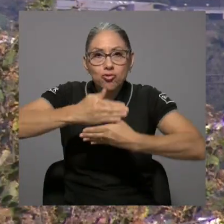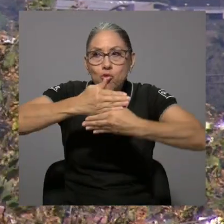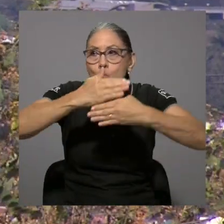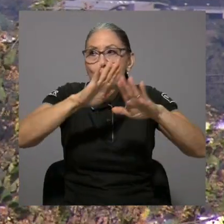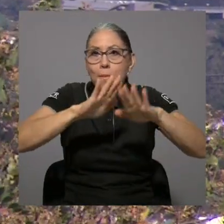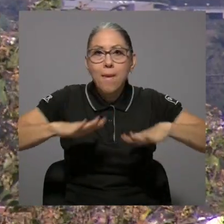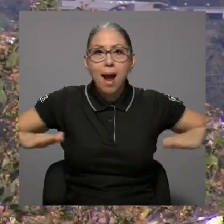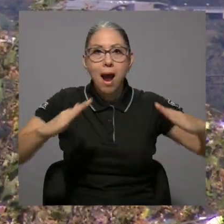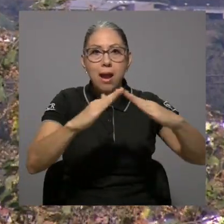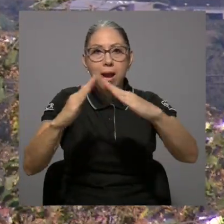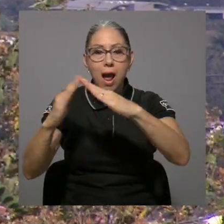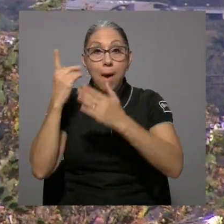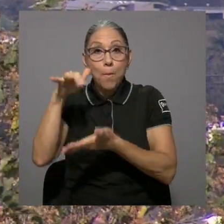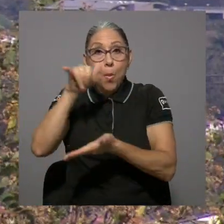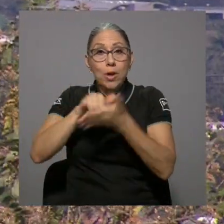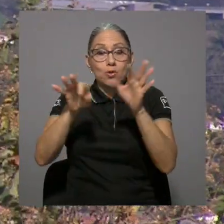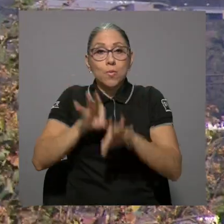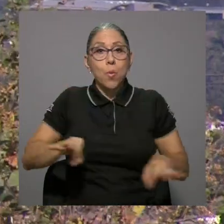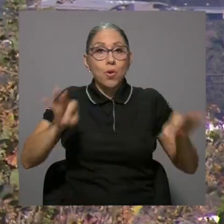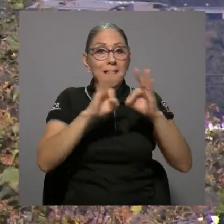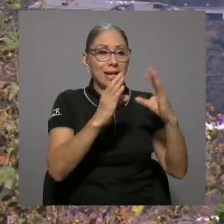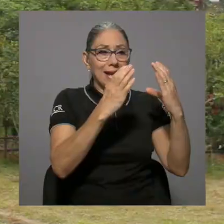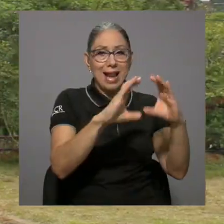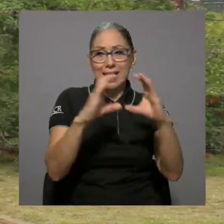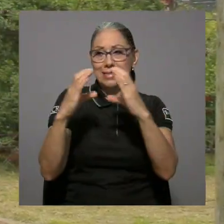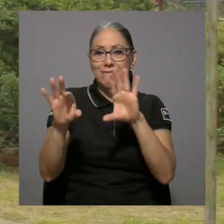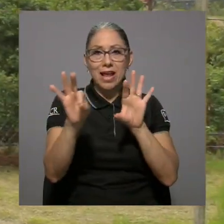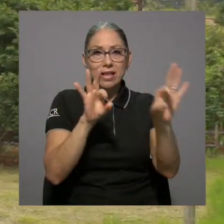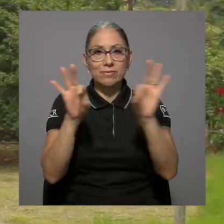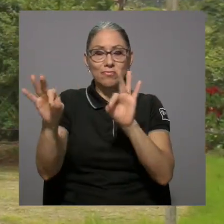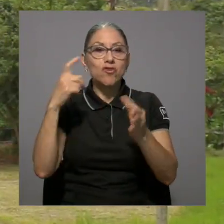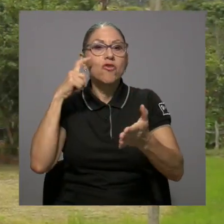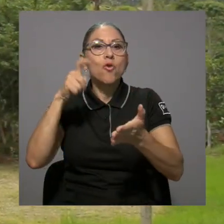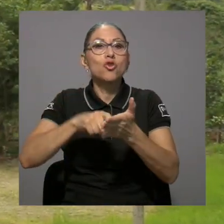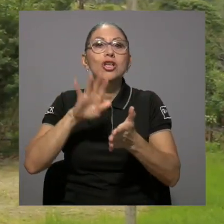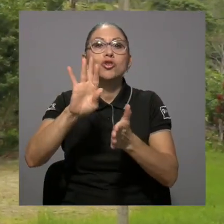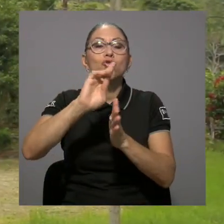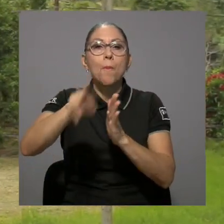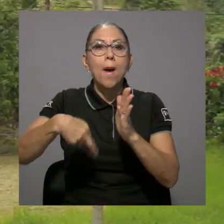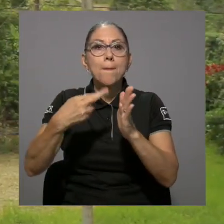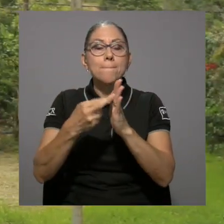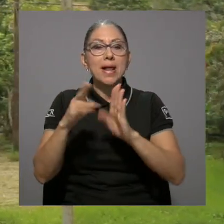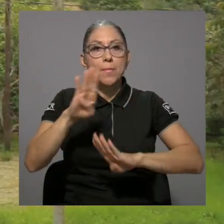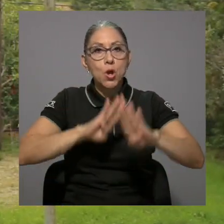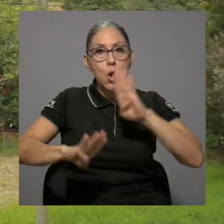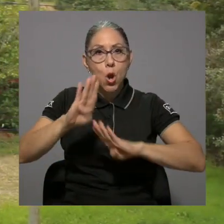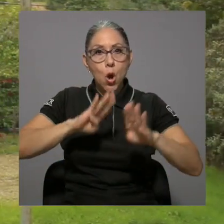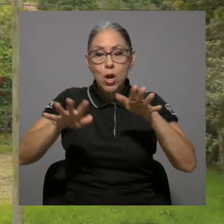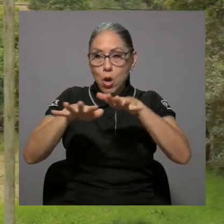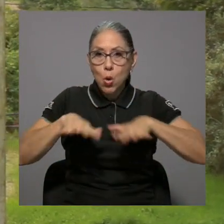ello, es importante clasificarlas y reconocer su papel biológico en el entorno donde se desarrollan.